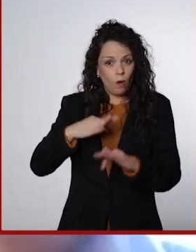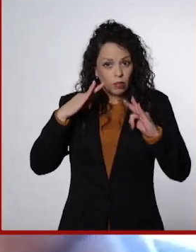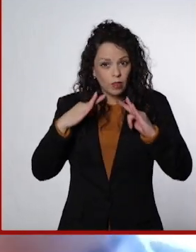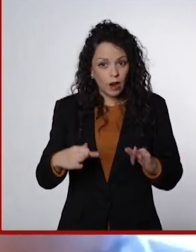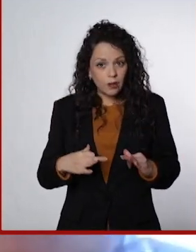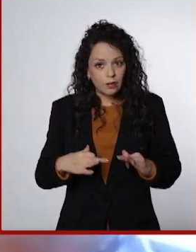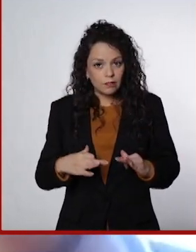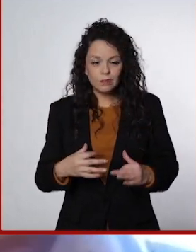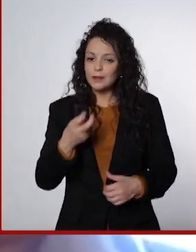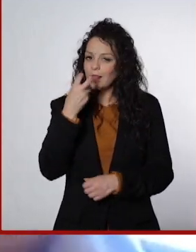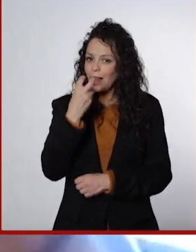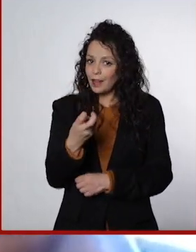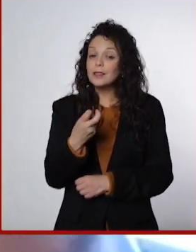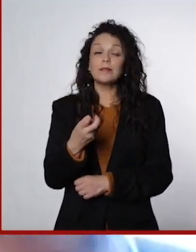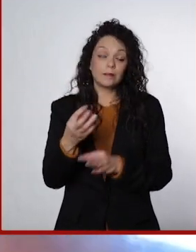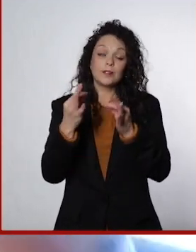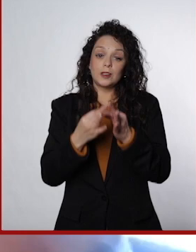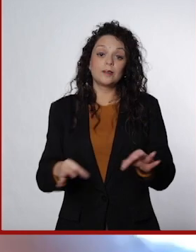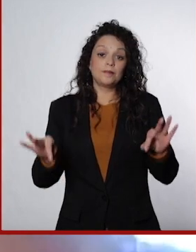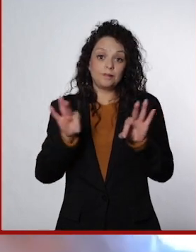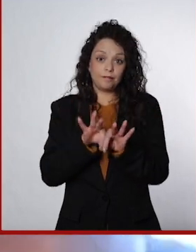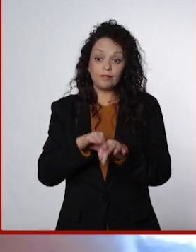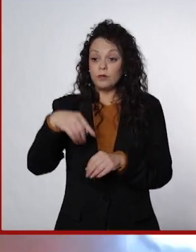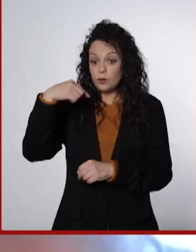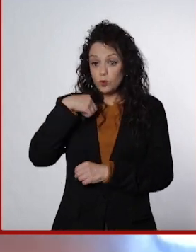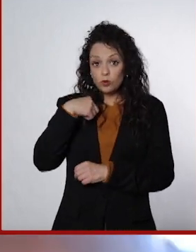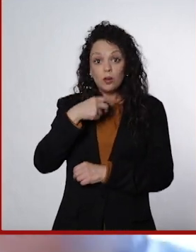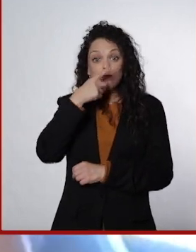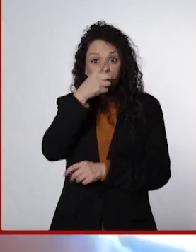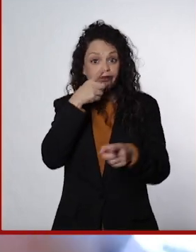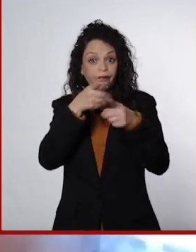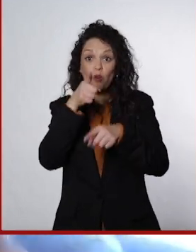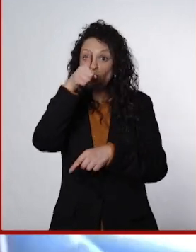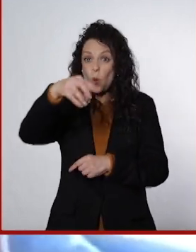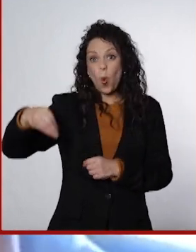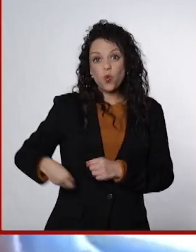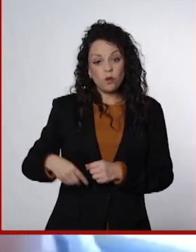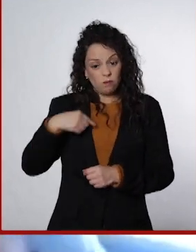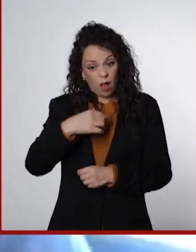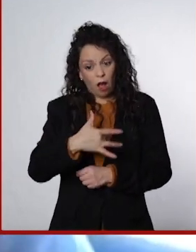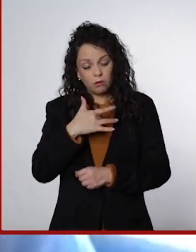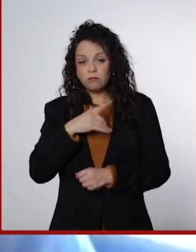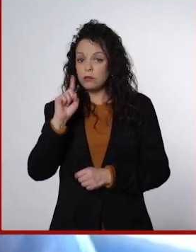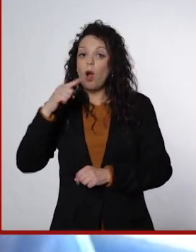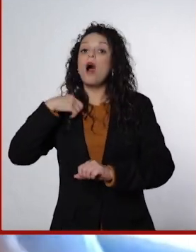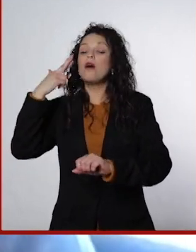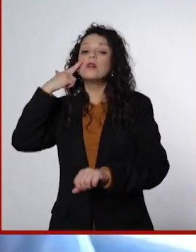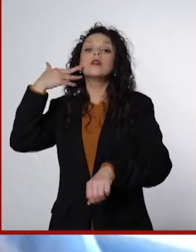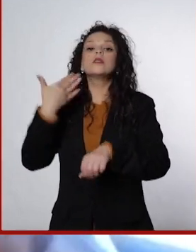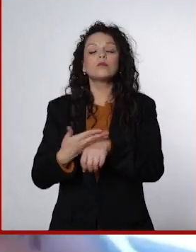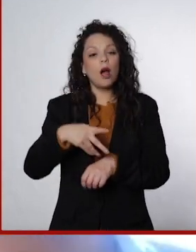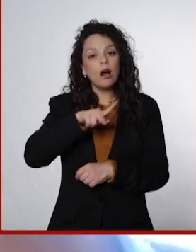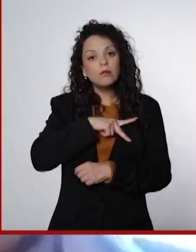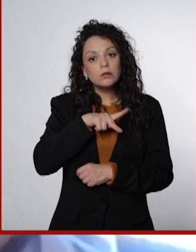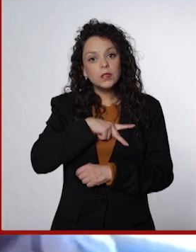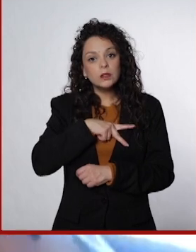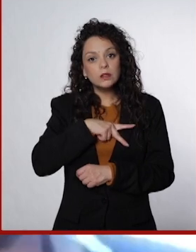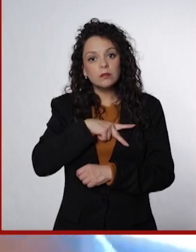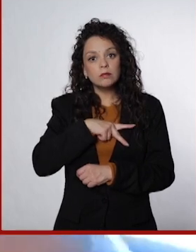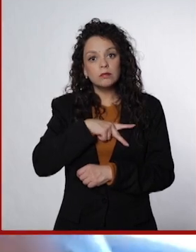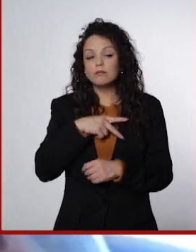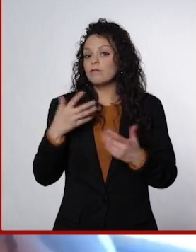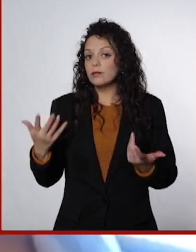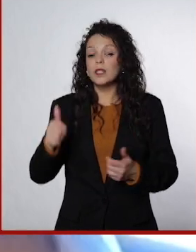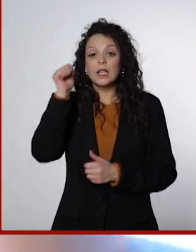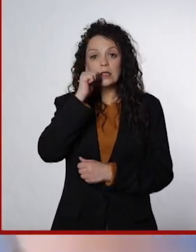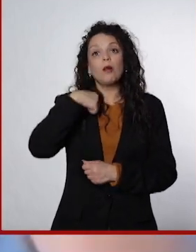una parte clave. Yo no te puedo culpar a ti por lo que siento. Asumo la responsabilidad de lo que me habita y dejo de estarte creyendo